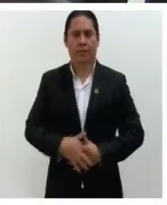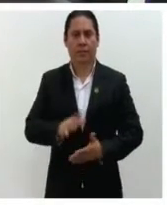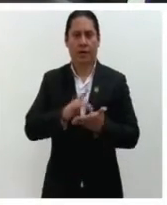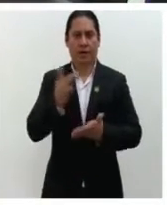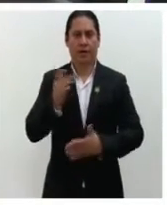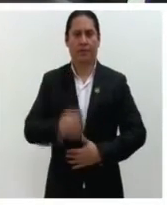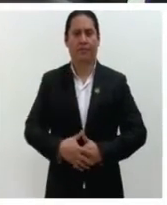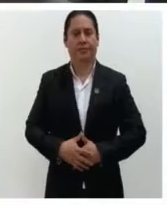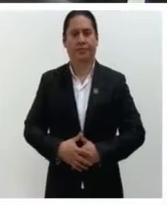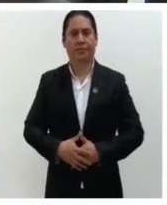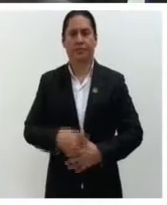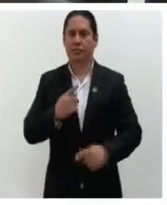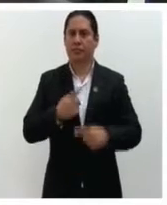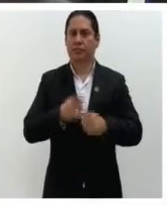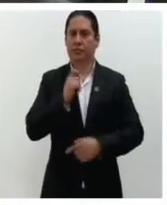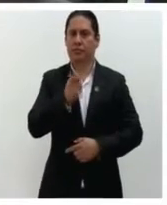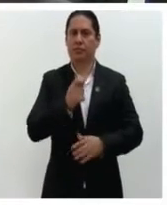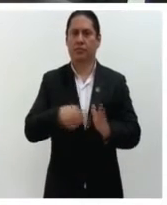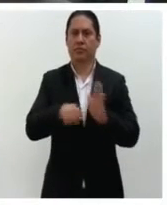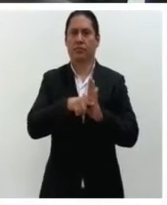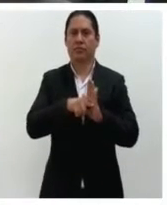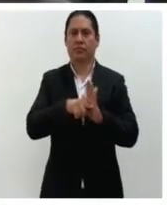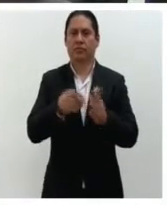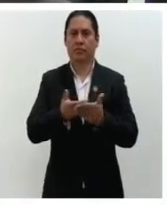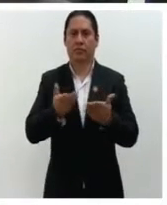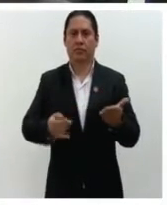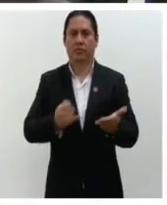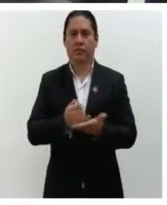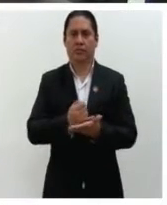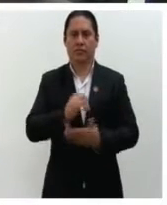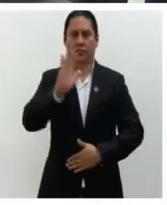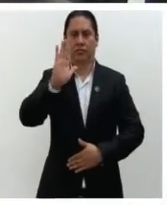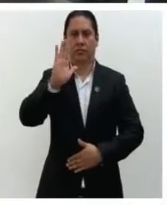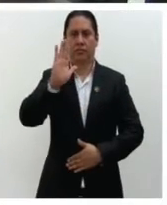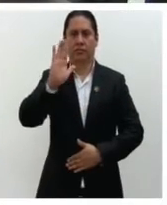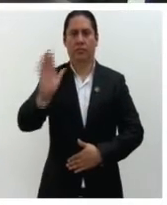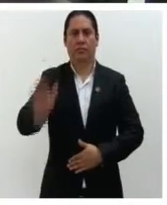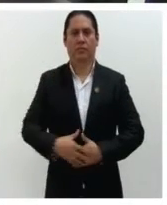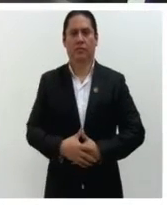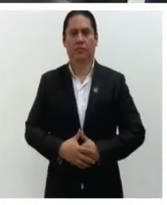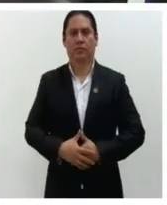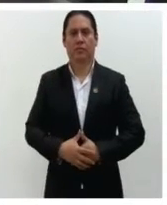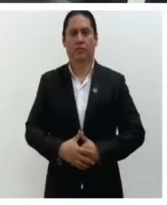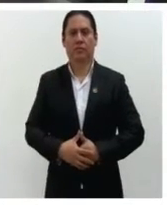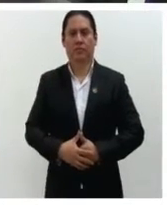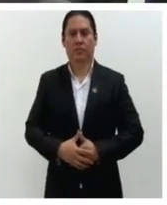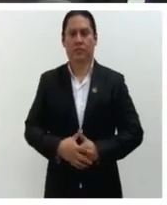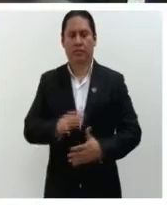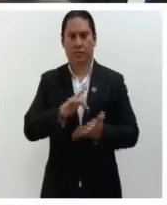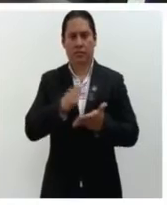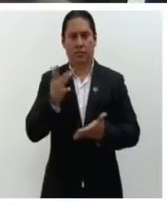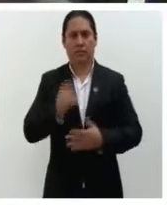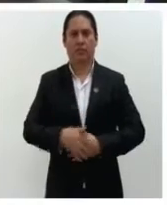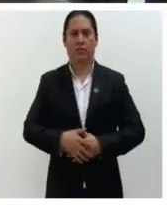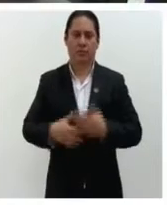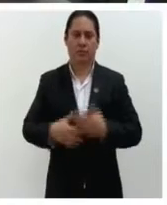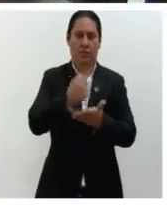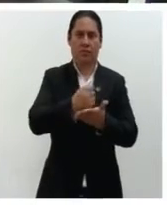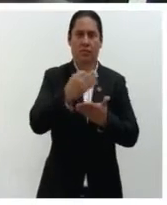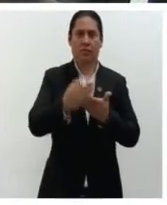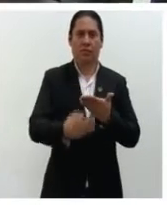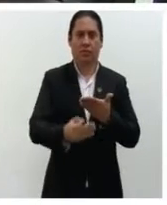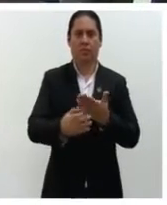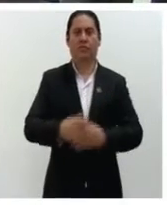Muchas gracias. Quienes estén por la negativa, manifiéstenlo levantando la mano. Muchas gracias. Aprobado